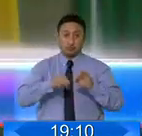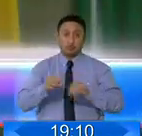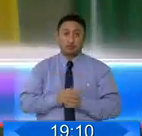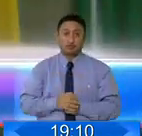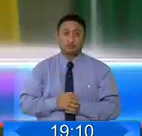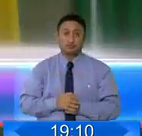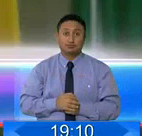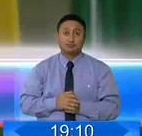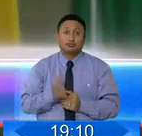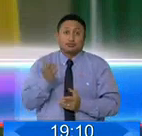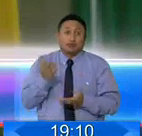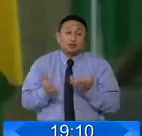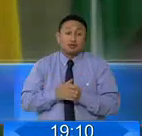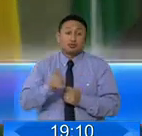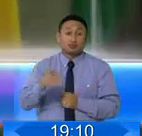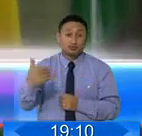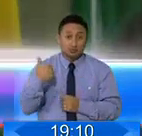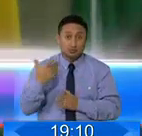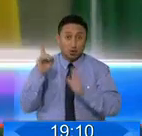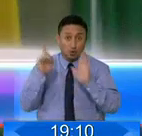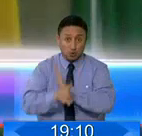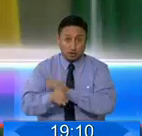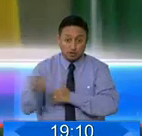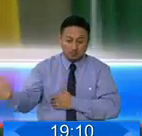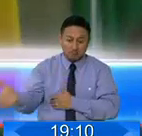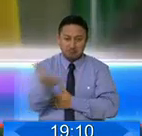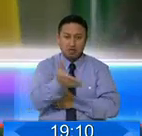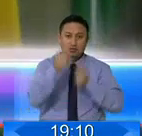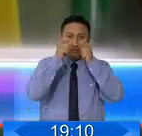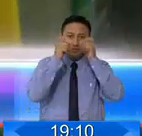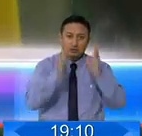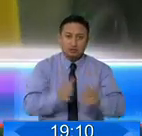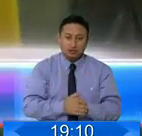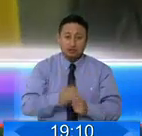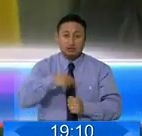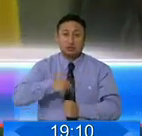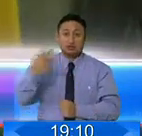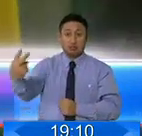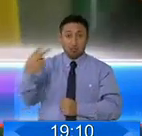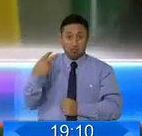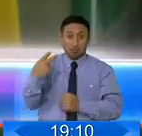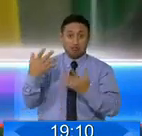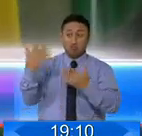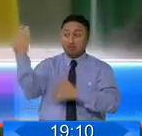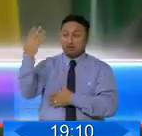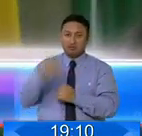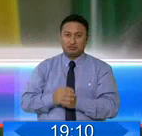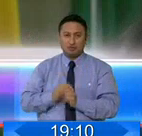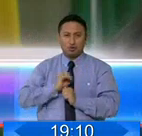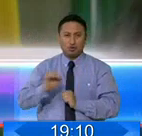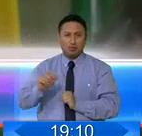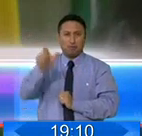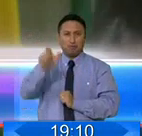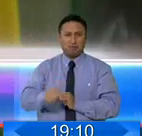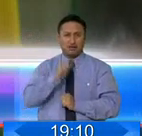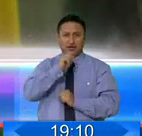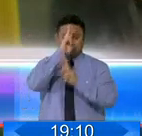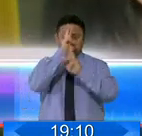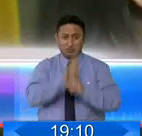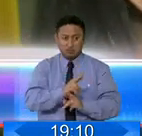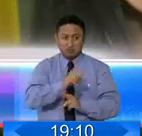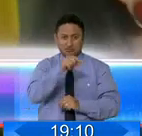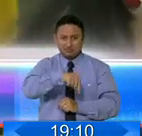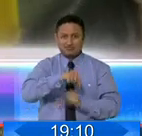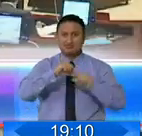es que alguien tiene una denuncia, que la ponga en fiscalía, no en un show de televisión, ni para menoscabar la imagen de